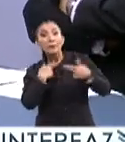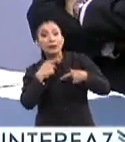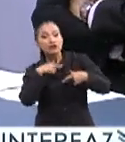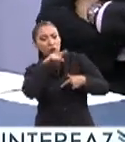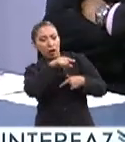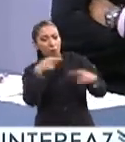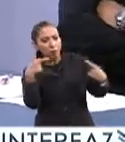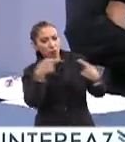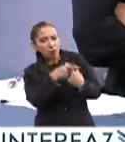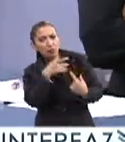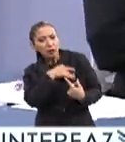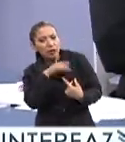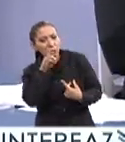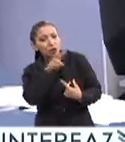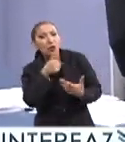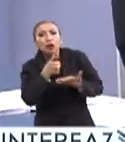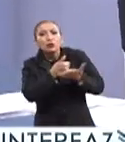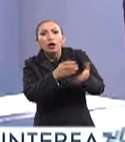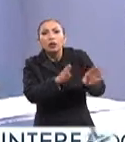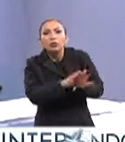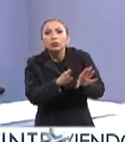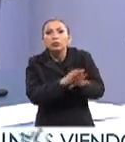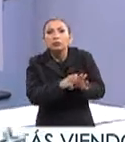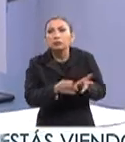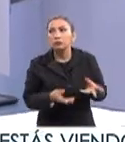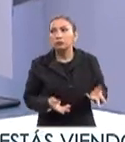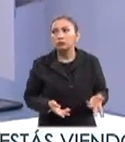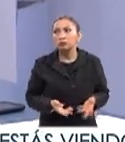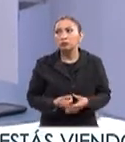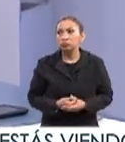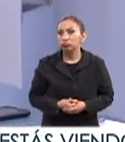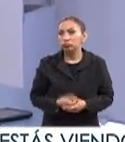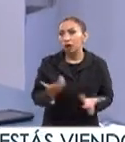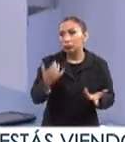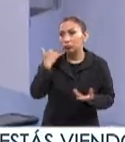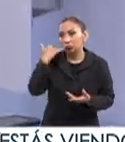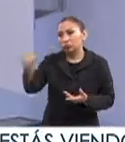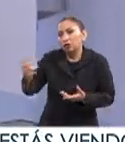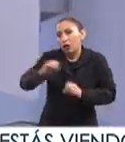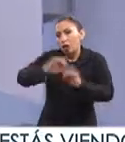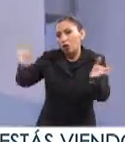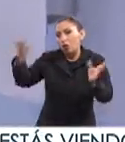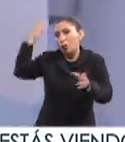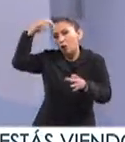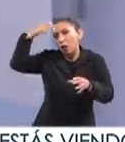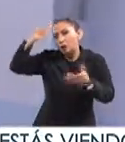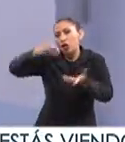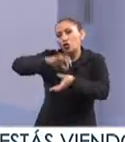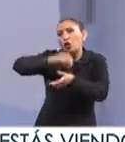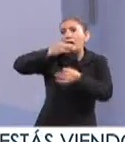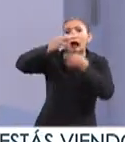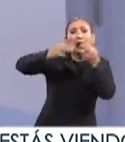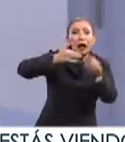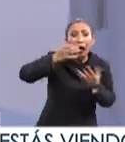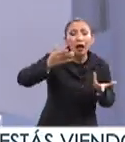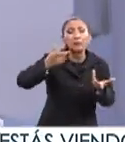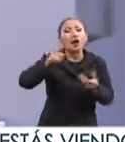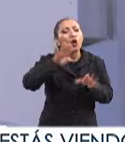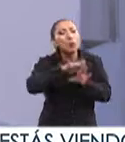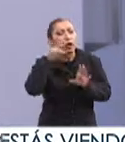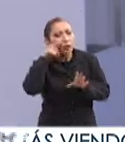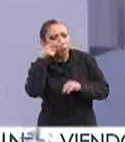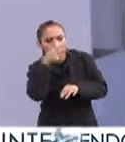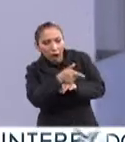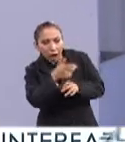un infarto y qué es lo que puedo hacer? Digo, obviamente, pues llamar a los servicios de emergencia, pero ¿cómo se ve, cómo